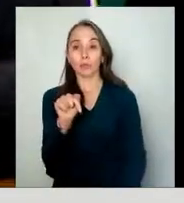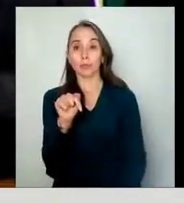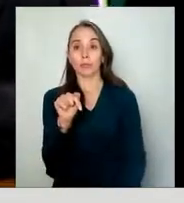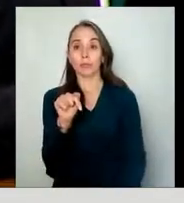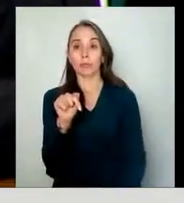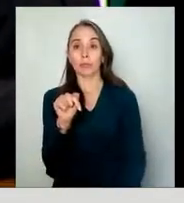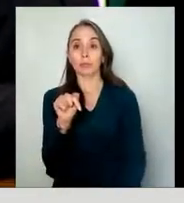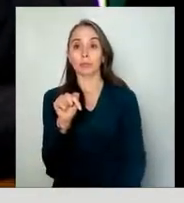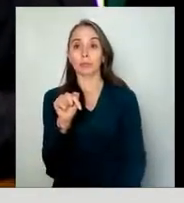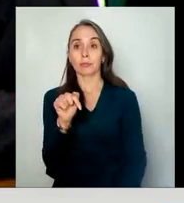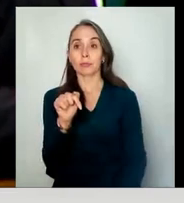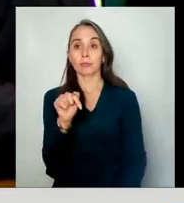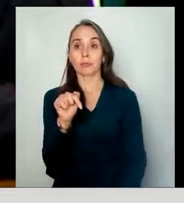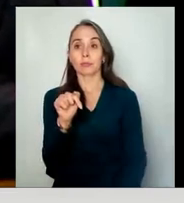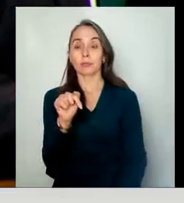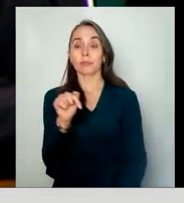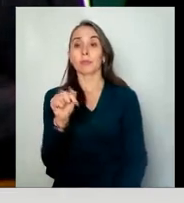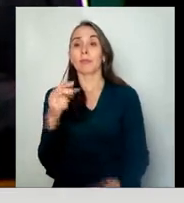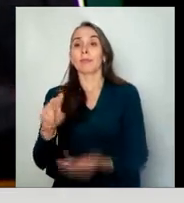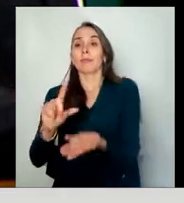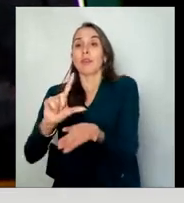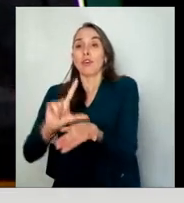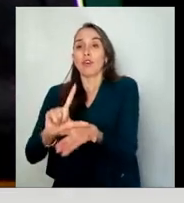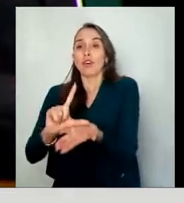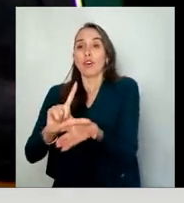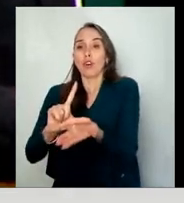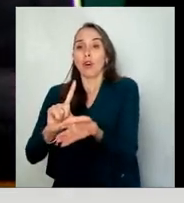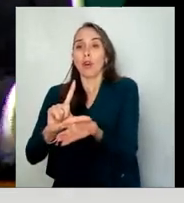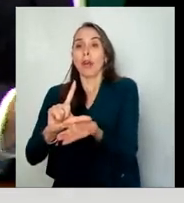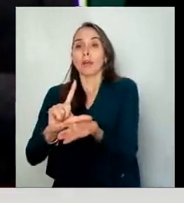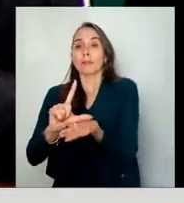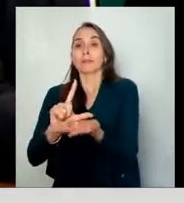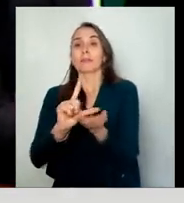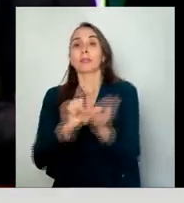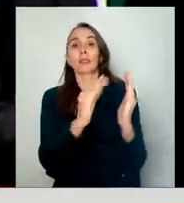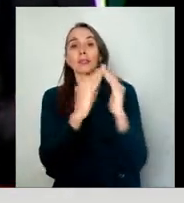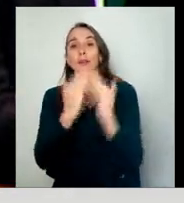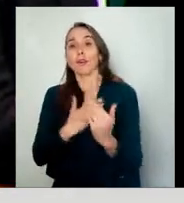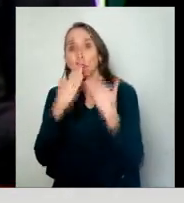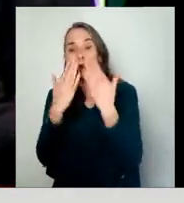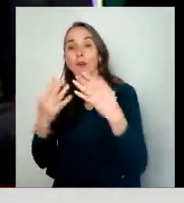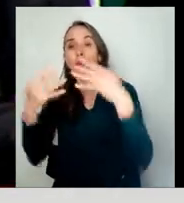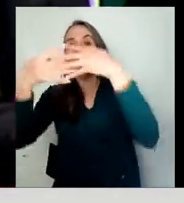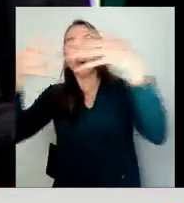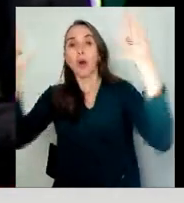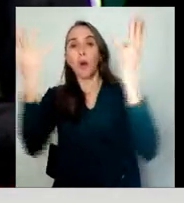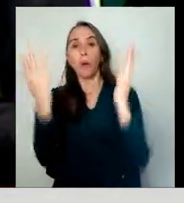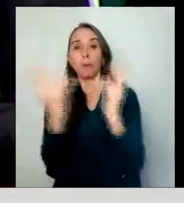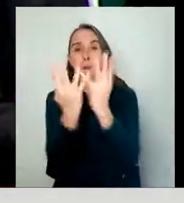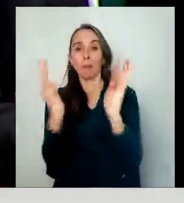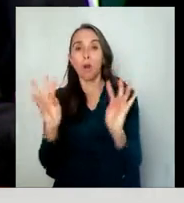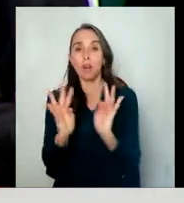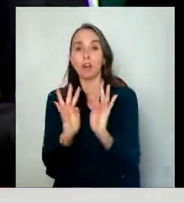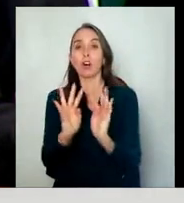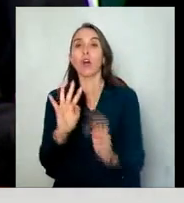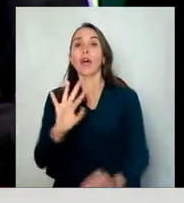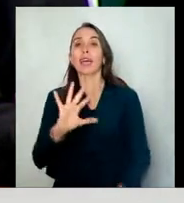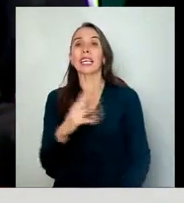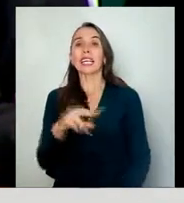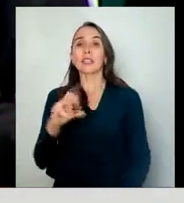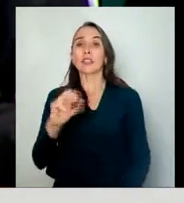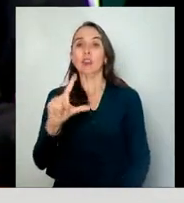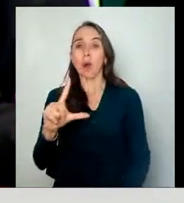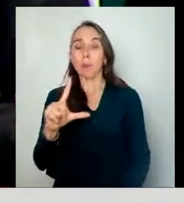local el condominio de viviendas sociales el polígono Ubicar la comuna de quinta normal Está compuesto por 64